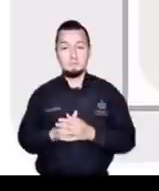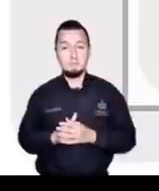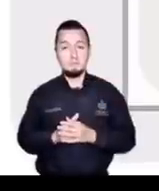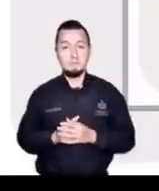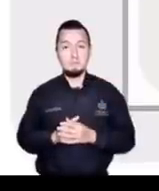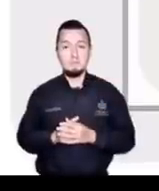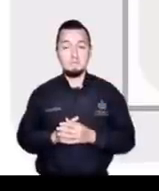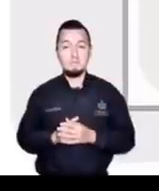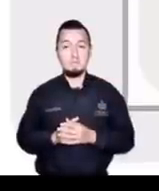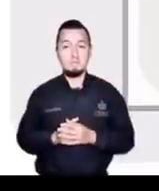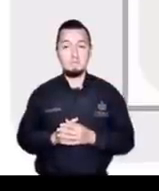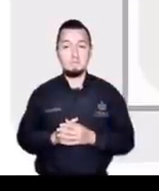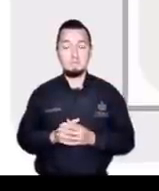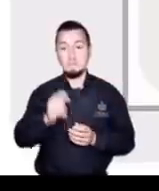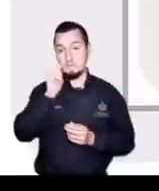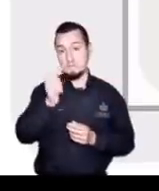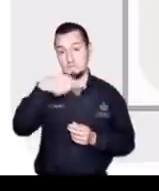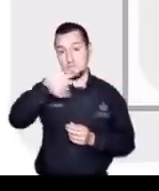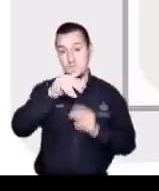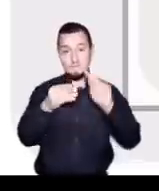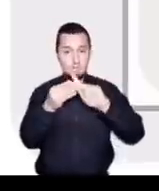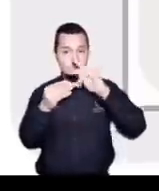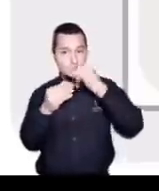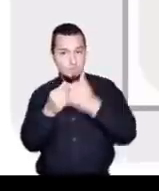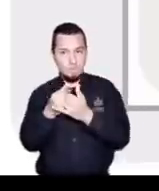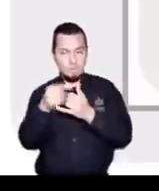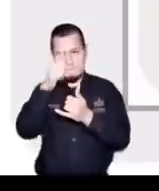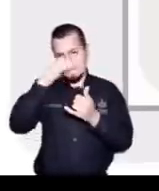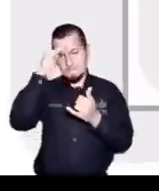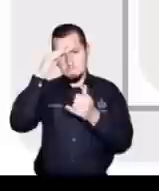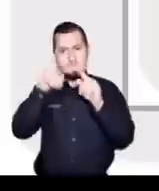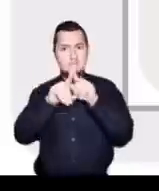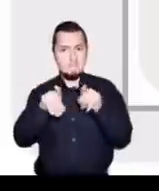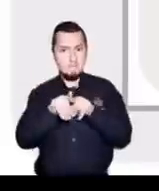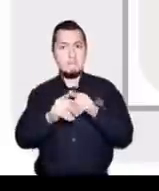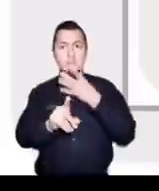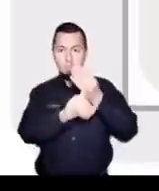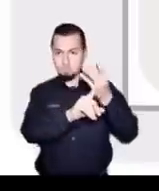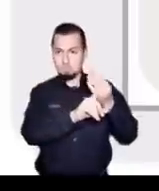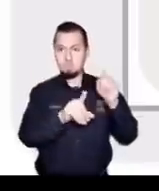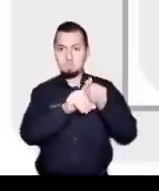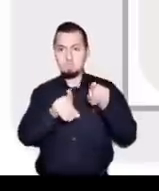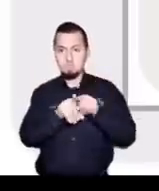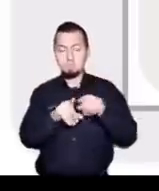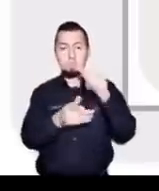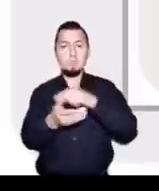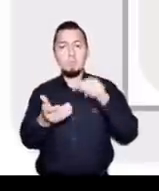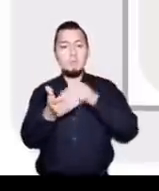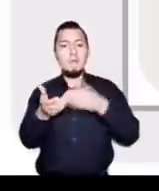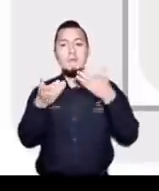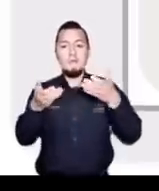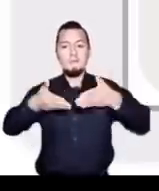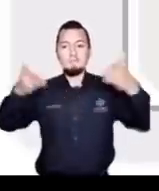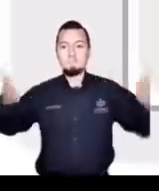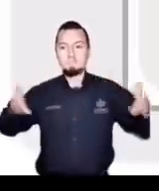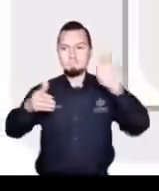Dentro de este proyecto también se contempla la rehabilitación integral de entornos urbanos y el mejoramiento de